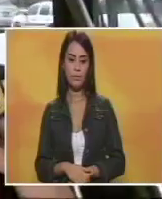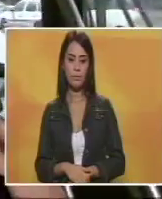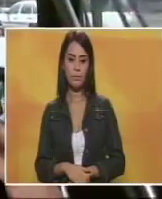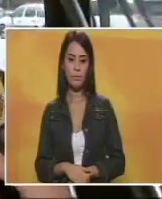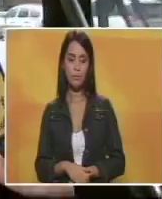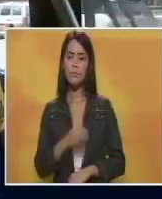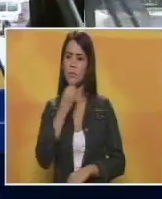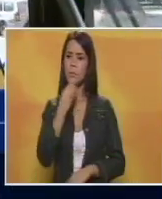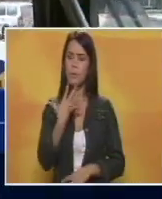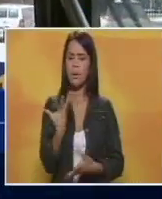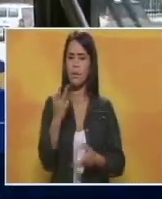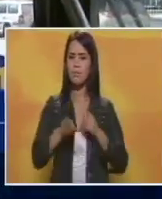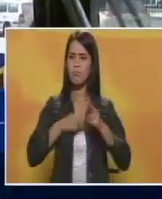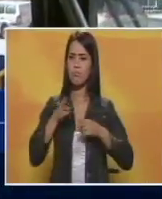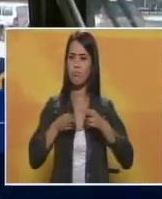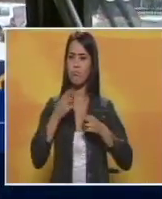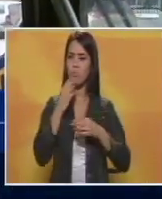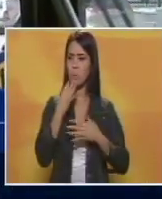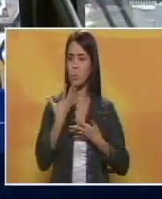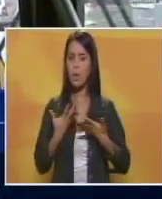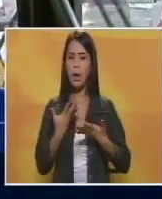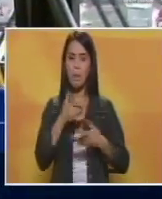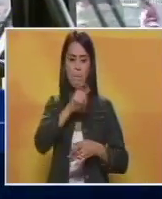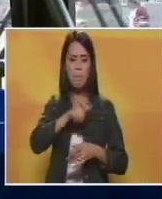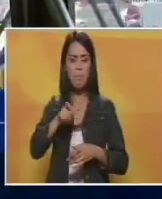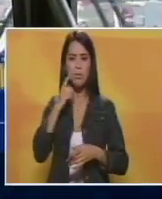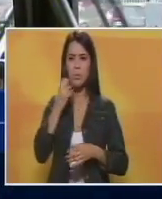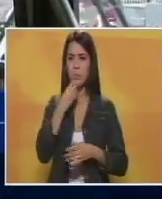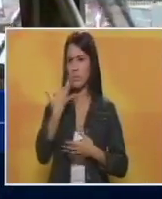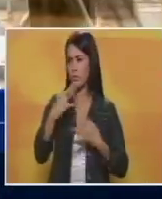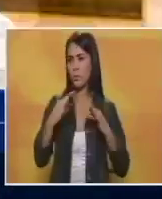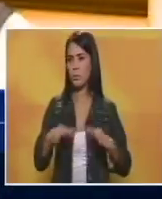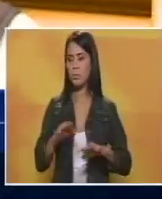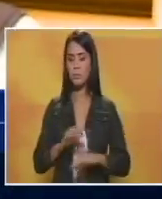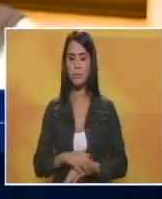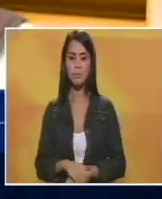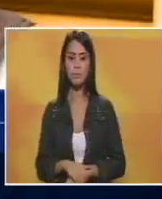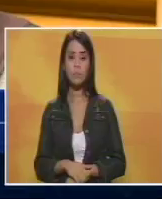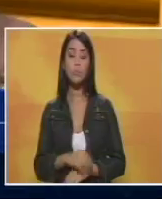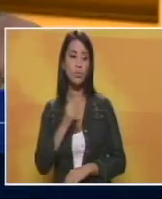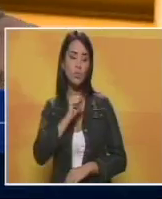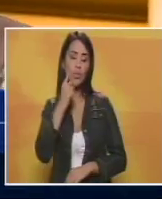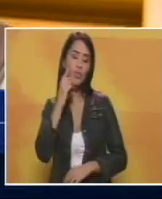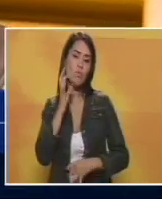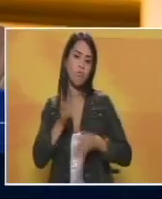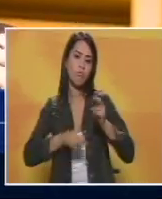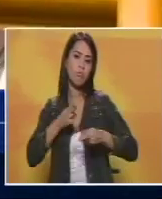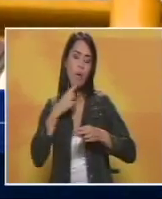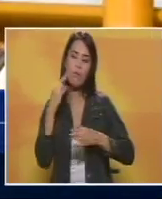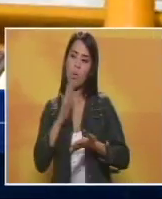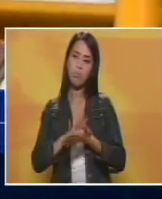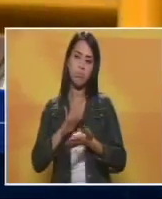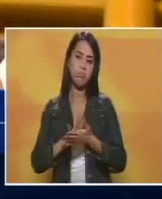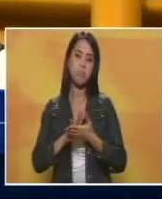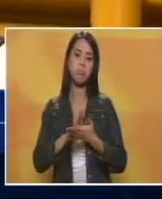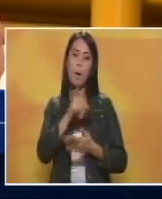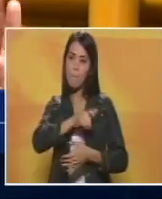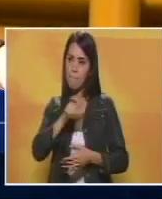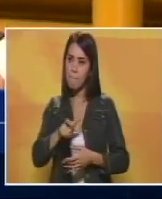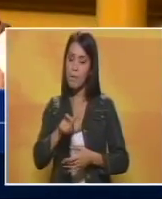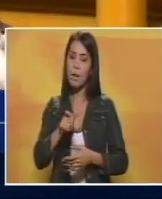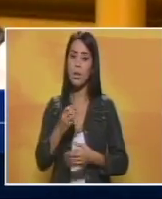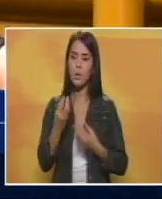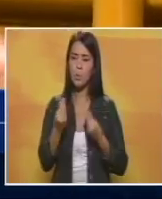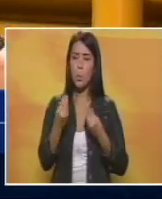Está funcionando bien, con bastante gente, pero bien, normal. Sí, el metro está funcionando tranquilo, con bastante gente,